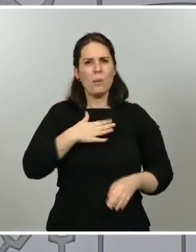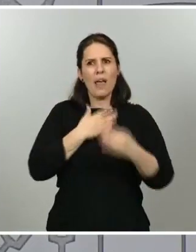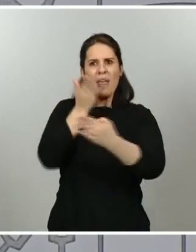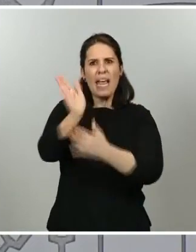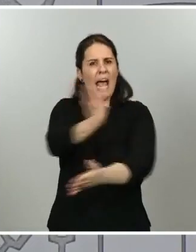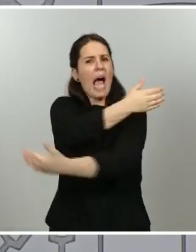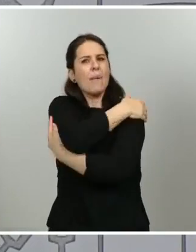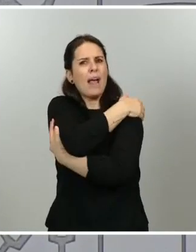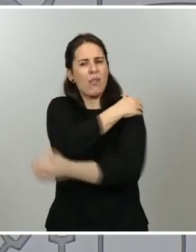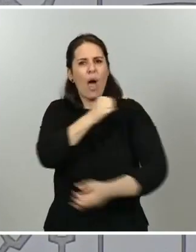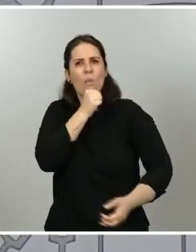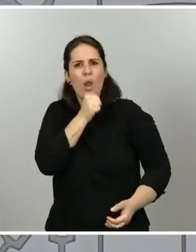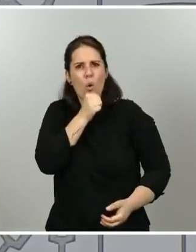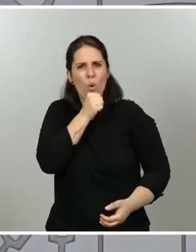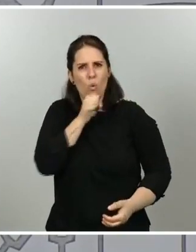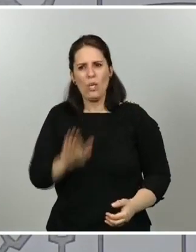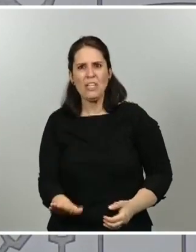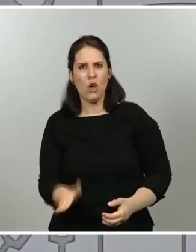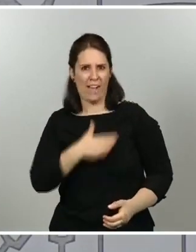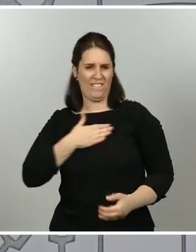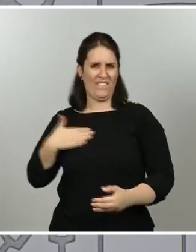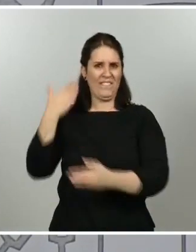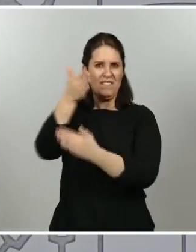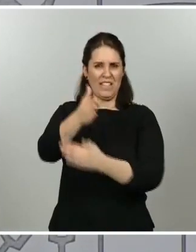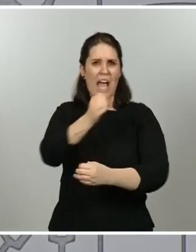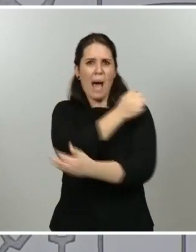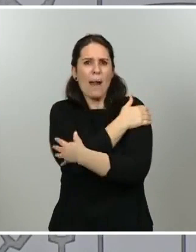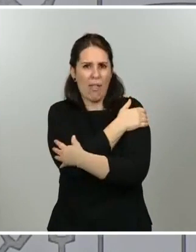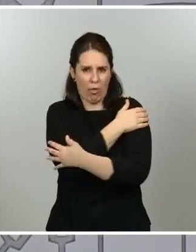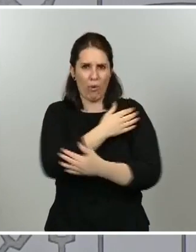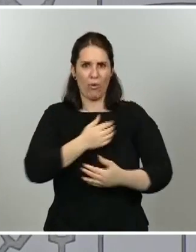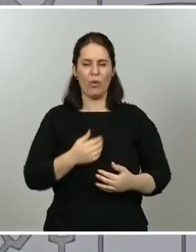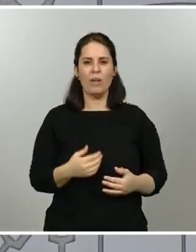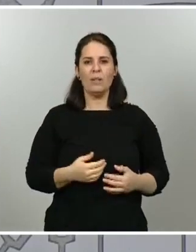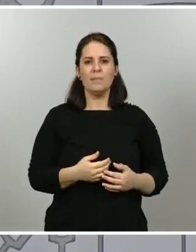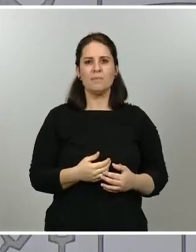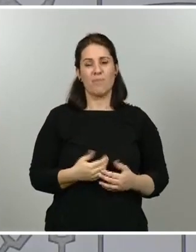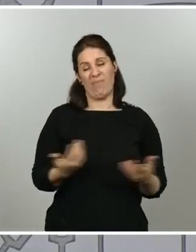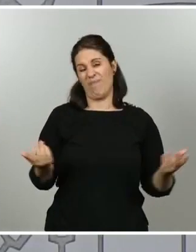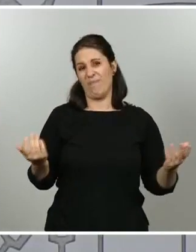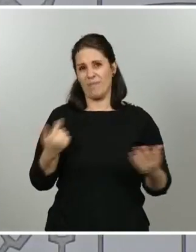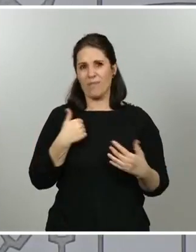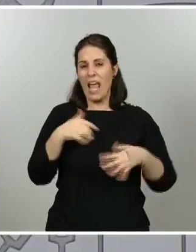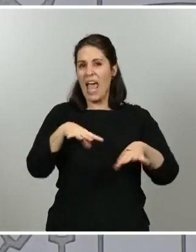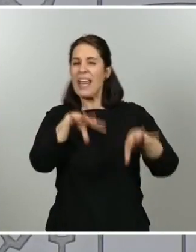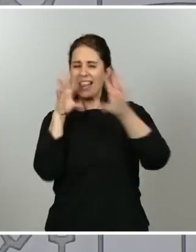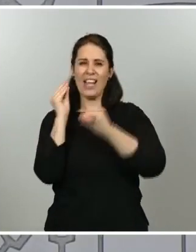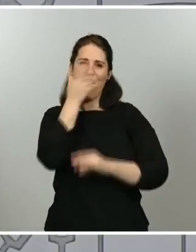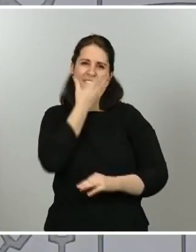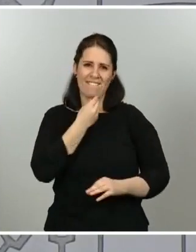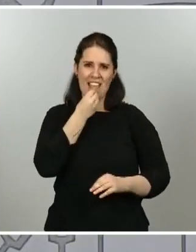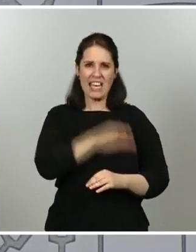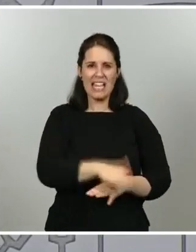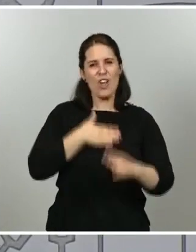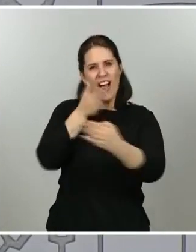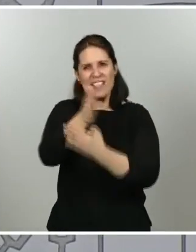al abuelito de un niño y entendemos que es muy bonito para los niños poder hacerlo, pero como ya